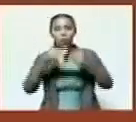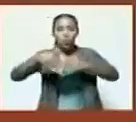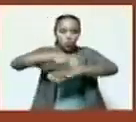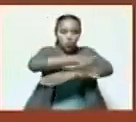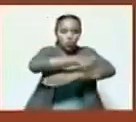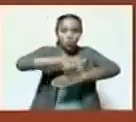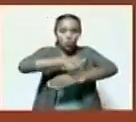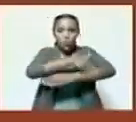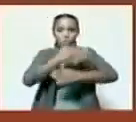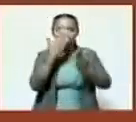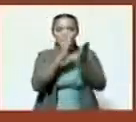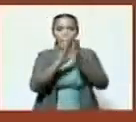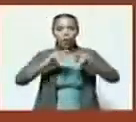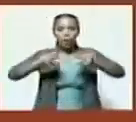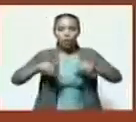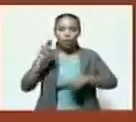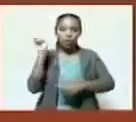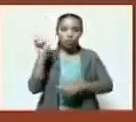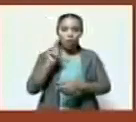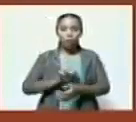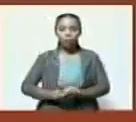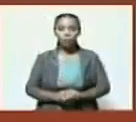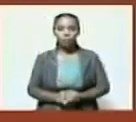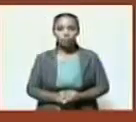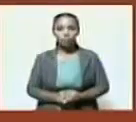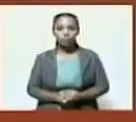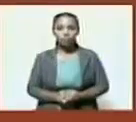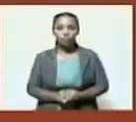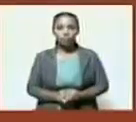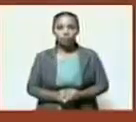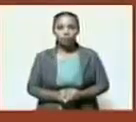territorio venezolano.